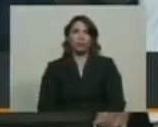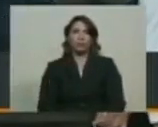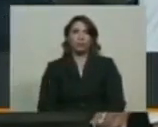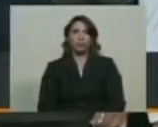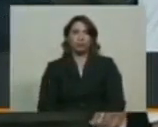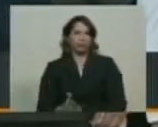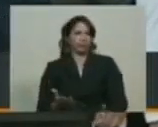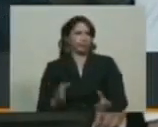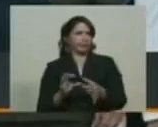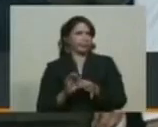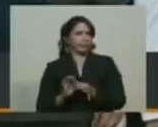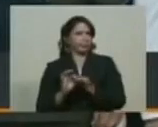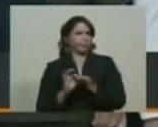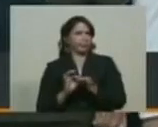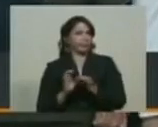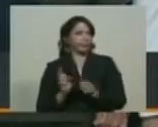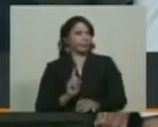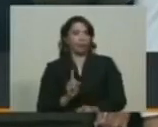No es casualidad.